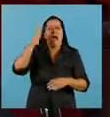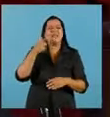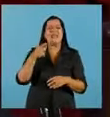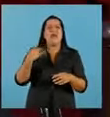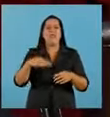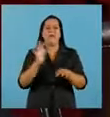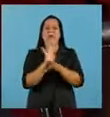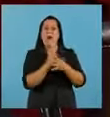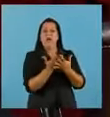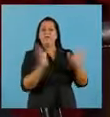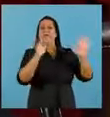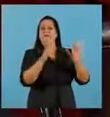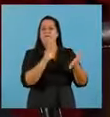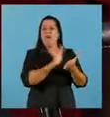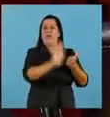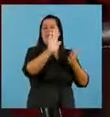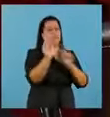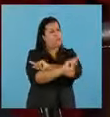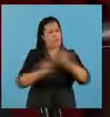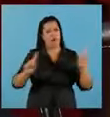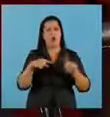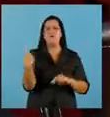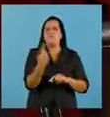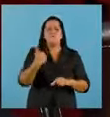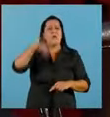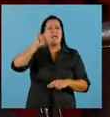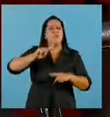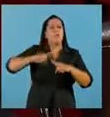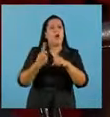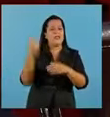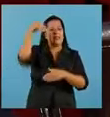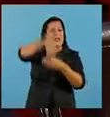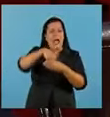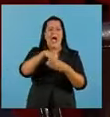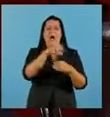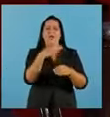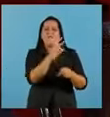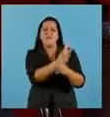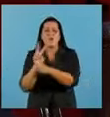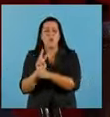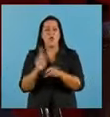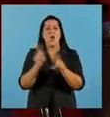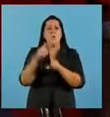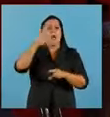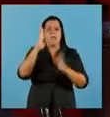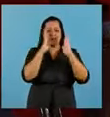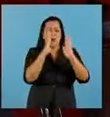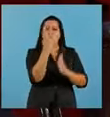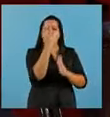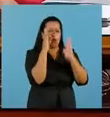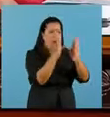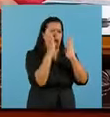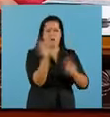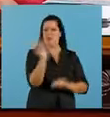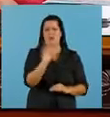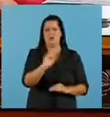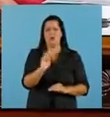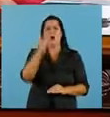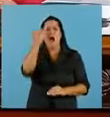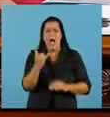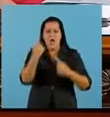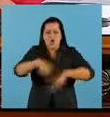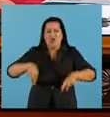impunidad. La política de seguridad interior no puede estar marcada por una mirada centralista. La naturaleza del